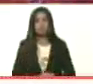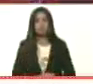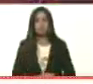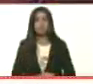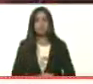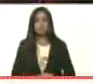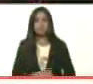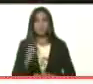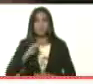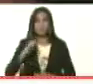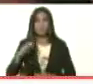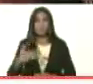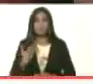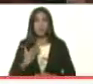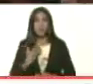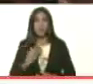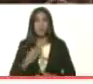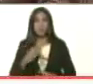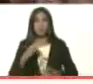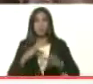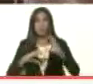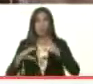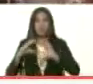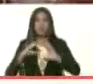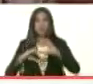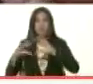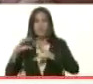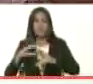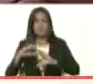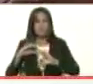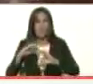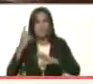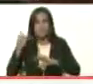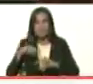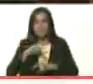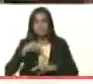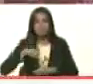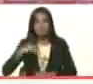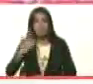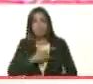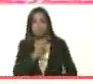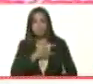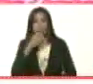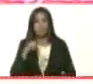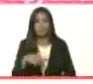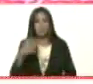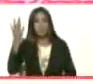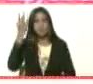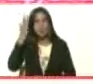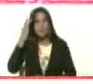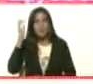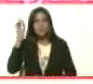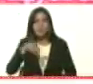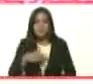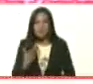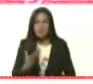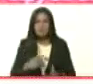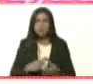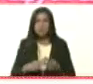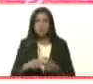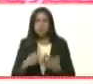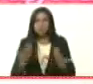Si se puede con la ciencia, tenemos los científicos, tenemos las universidades, tenemos el conocimiento. Así